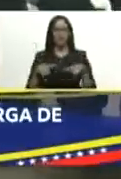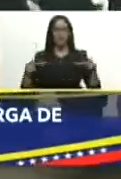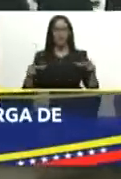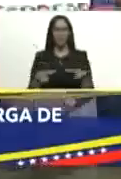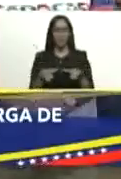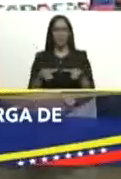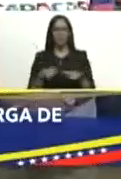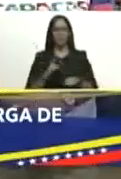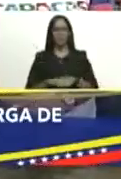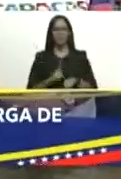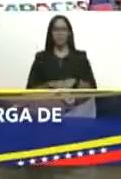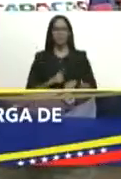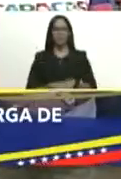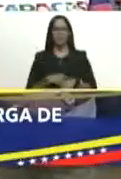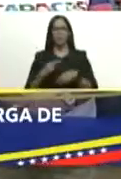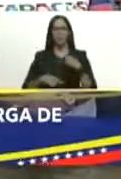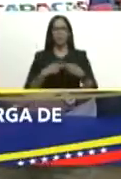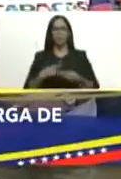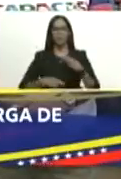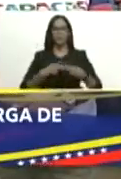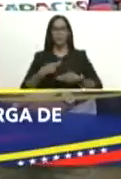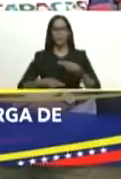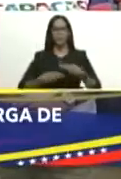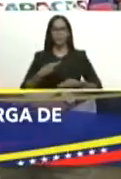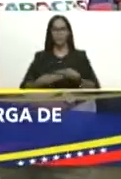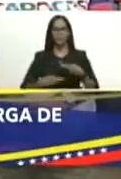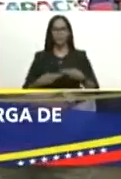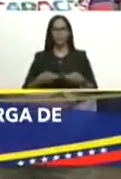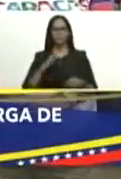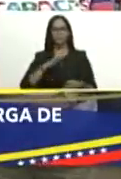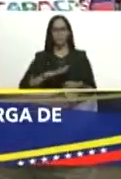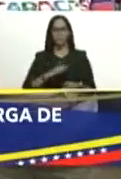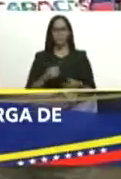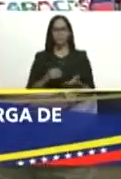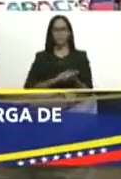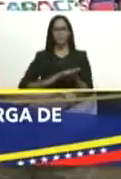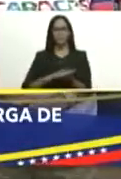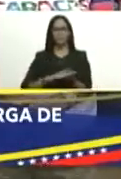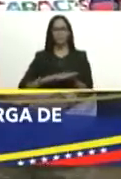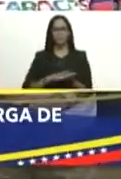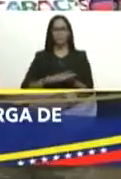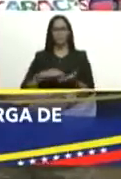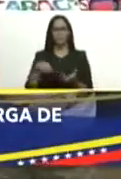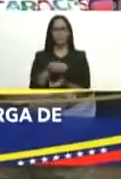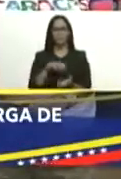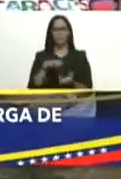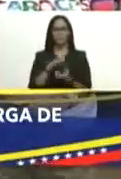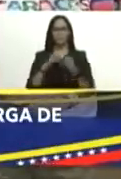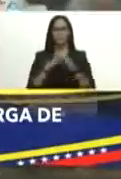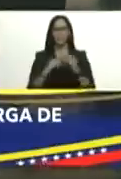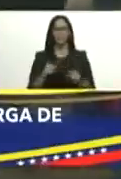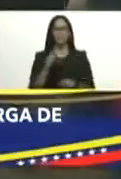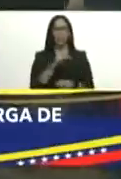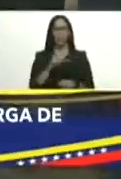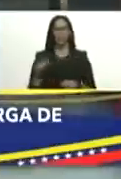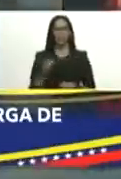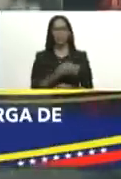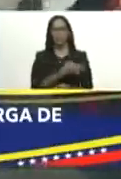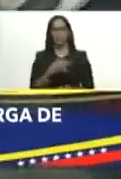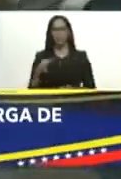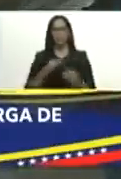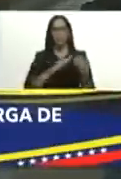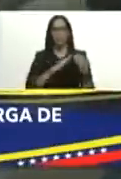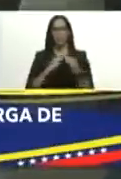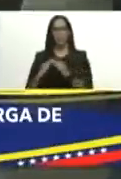este tiempo de revolución, estemos resolviendo los problemas a toda esta excelente